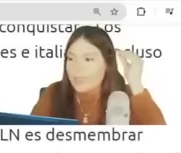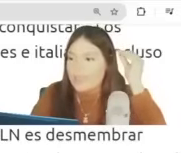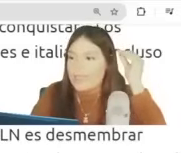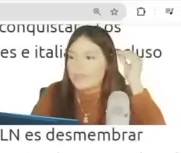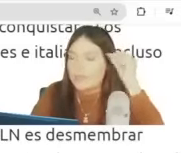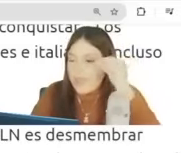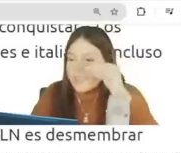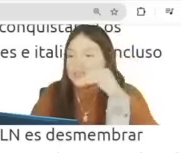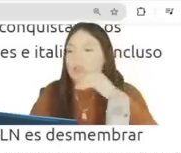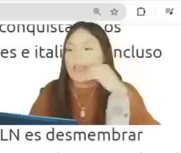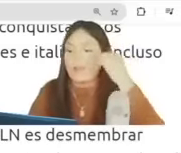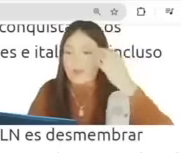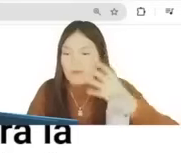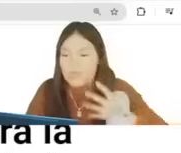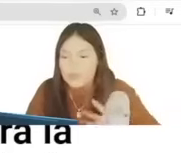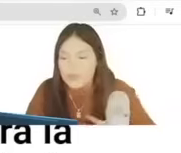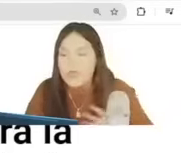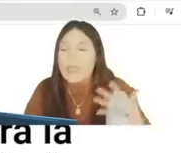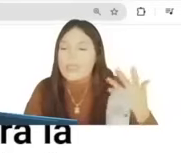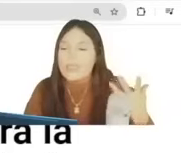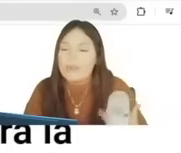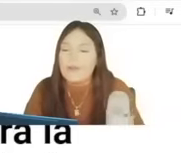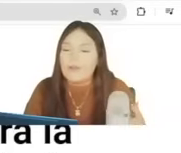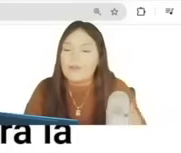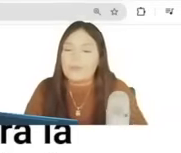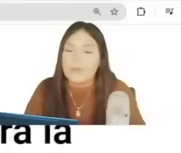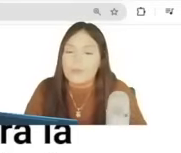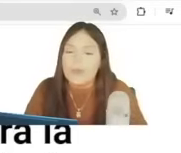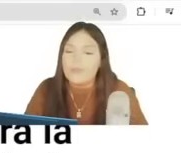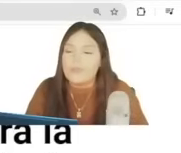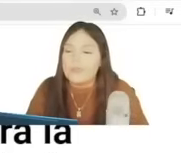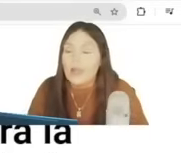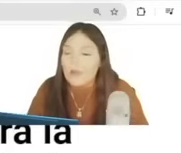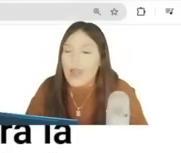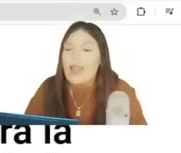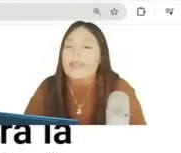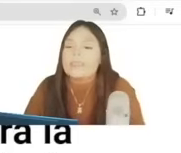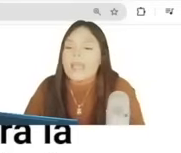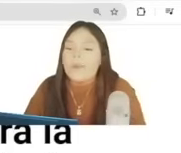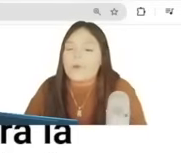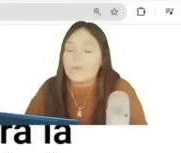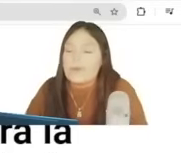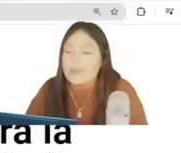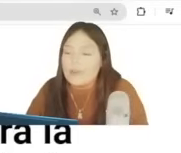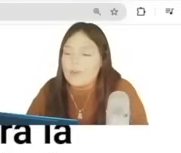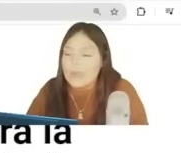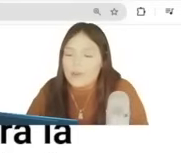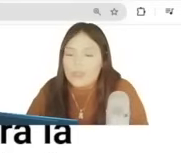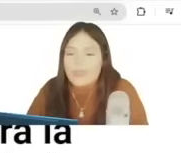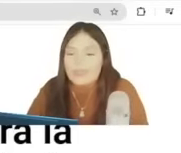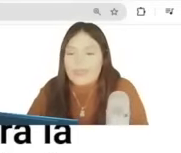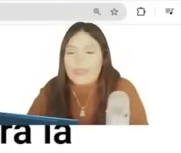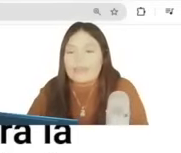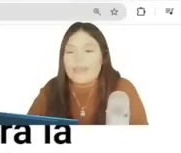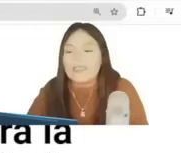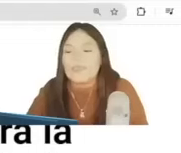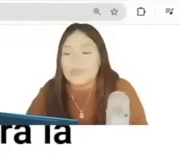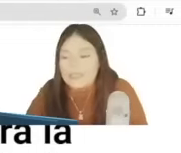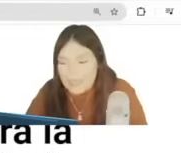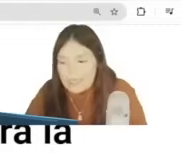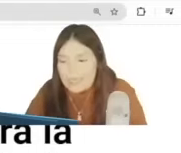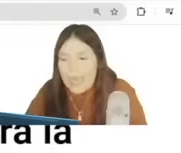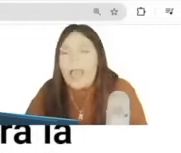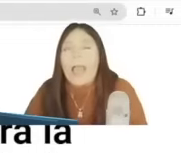¿no? Quien a su vez, en colaboración y en trabajo con su hermano, pues ahora ya por parte del gobierno de Inglaterra le entregan